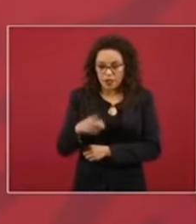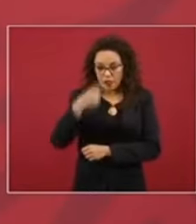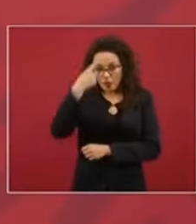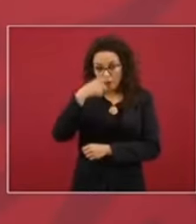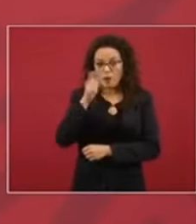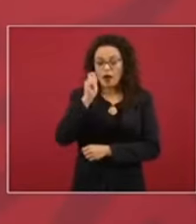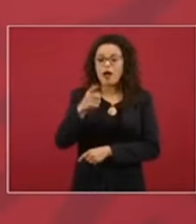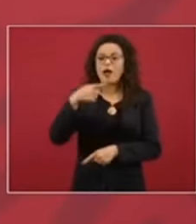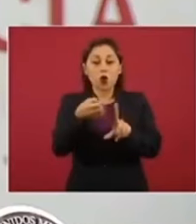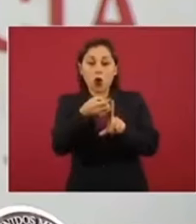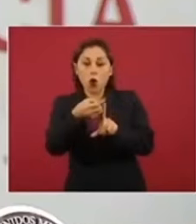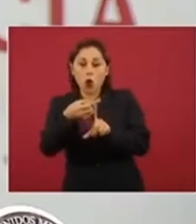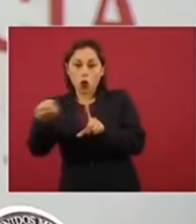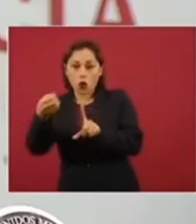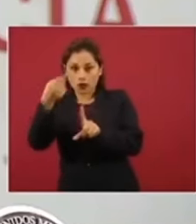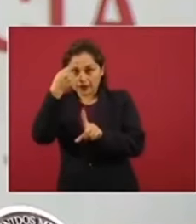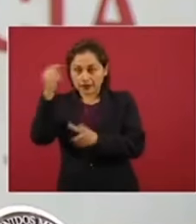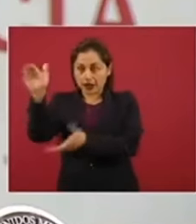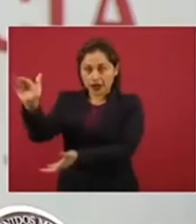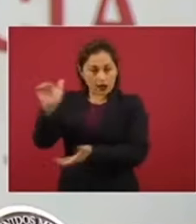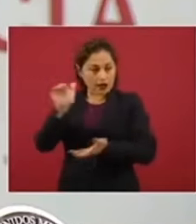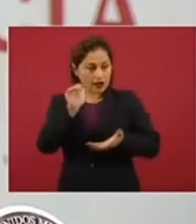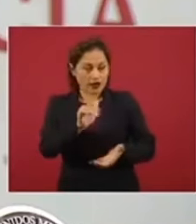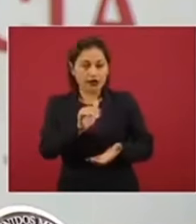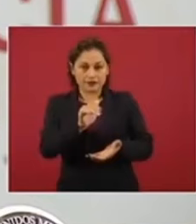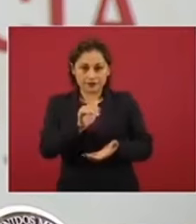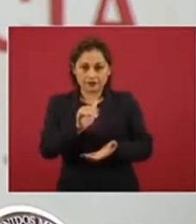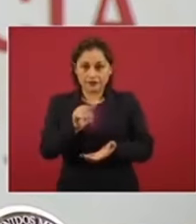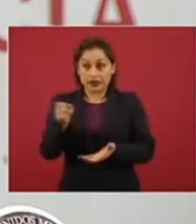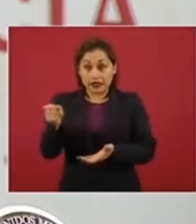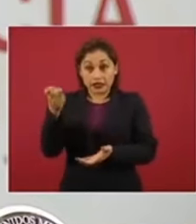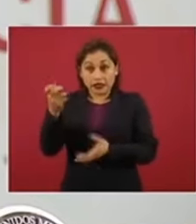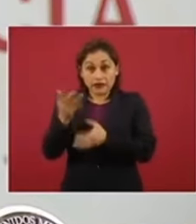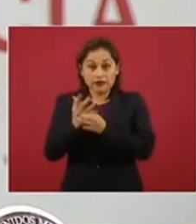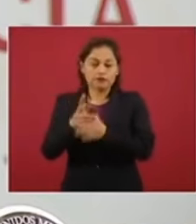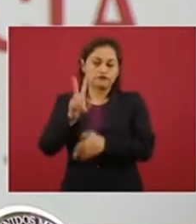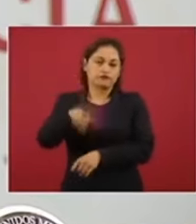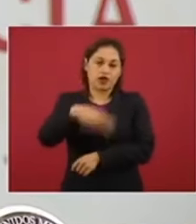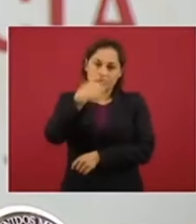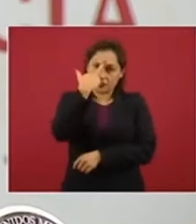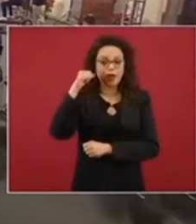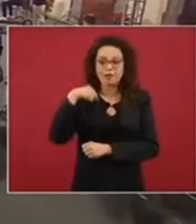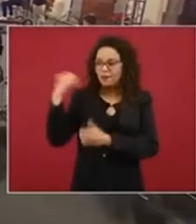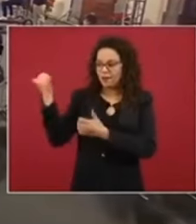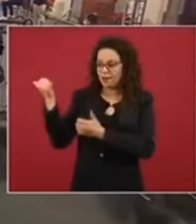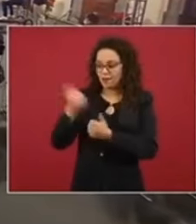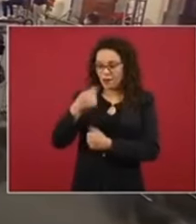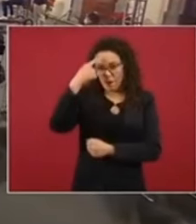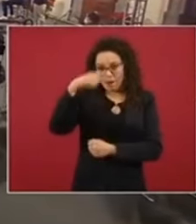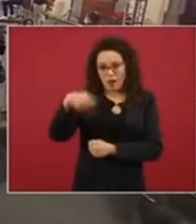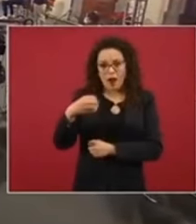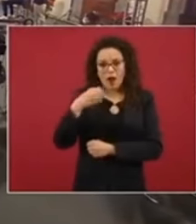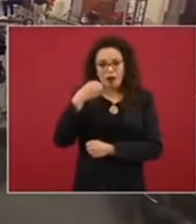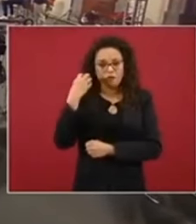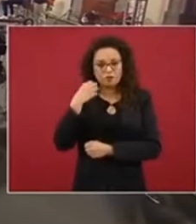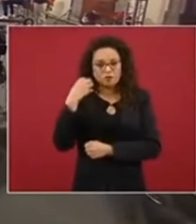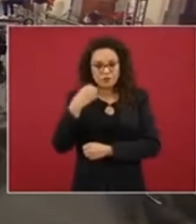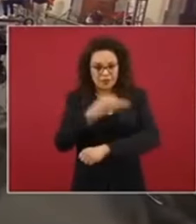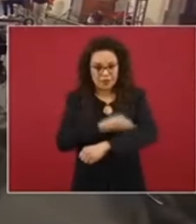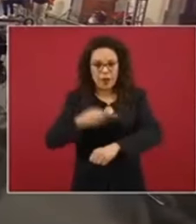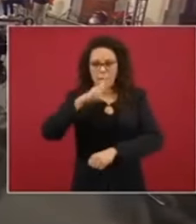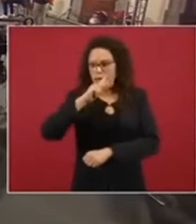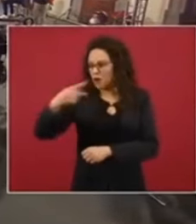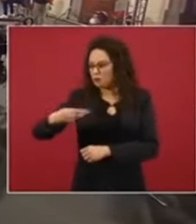provenientes de Reino Unido debido a una mutación de COVID-19 en ese país, el gobierno descartó que se vaya a restringir el arribo de aviones por no ser